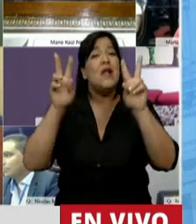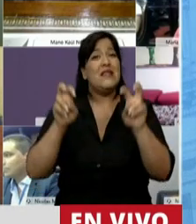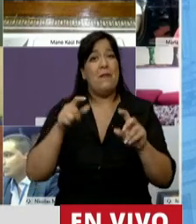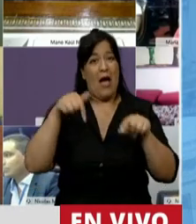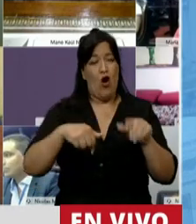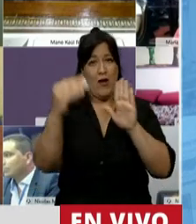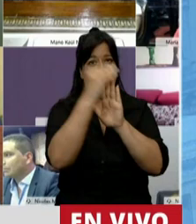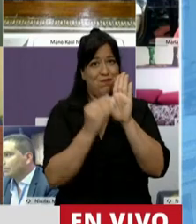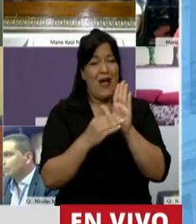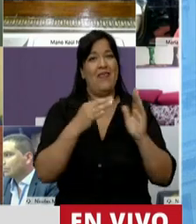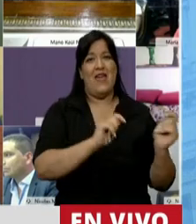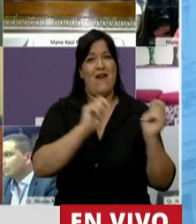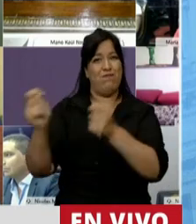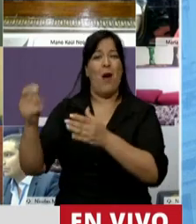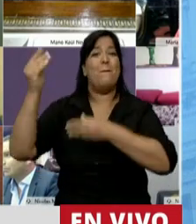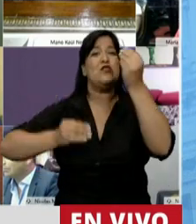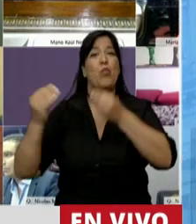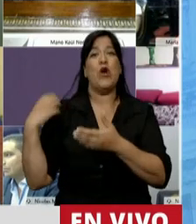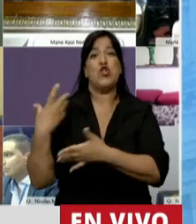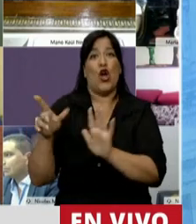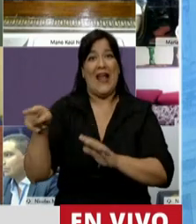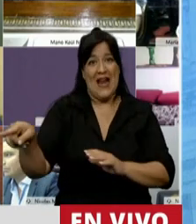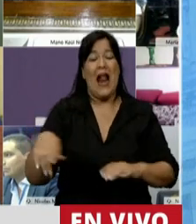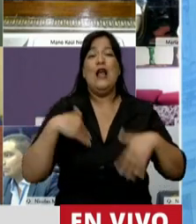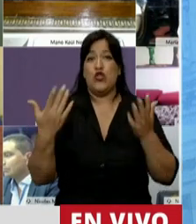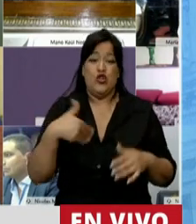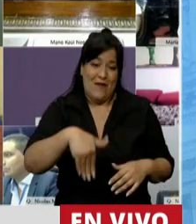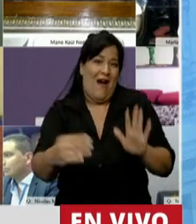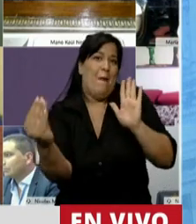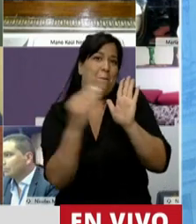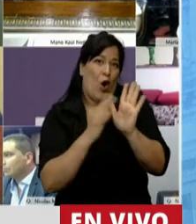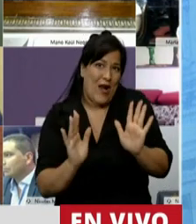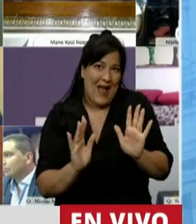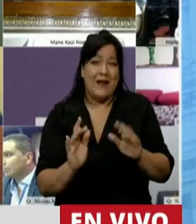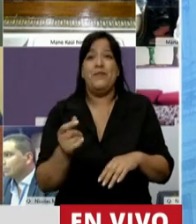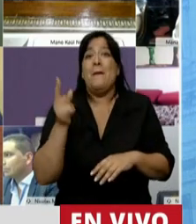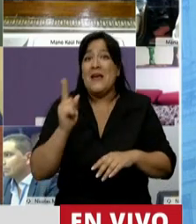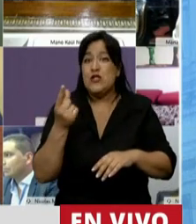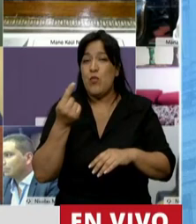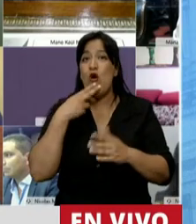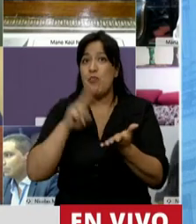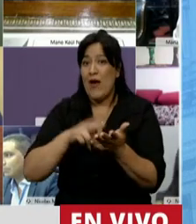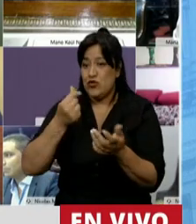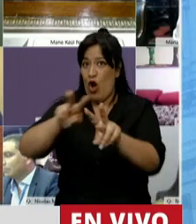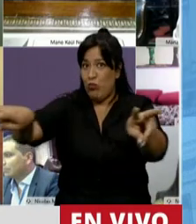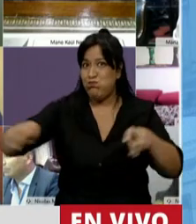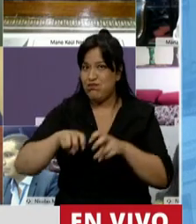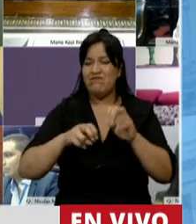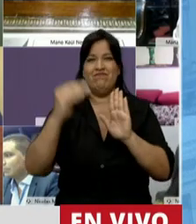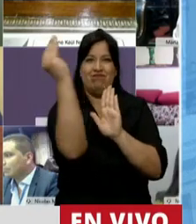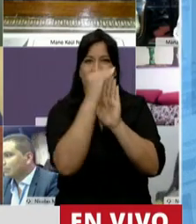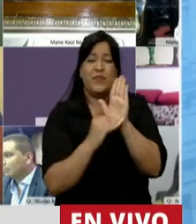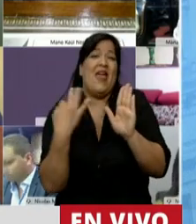aquí van a pasar a presupuesto general y entonces vamos a poner, con lo que se recauda el impuesto,